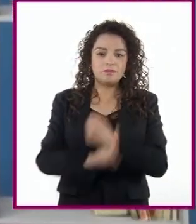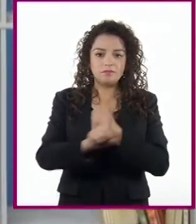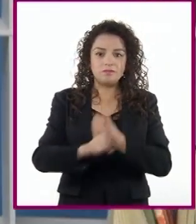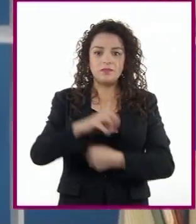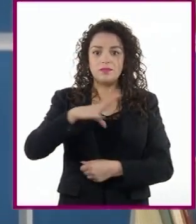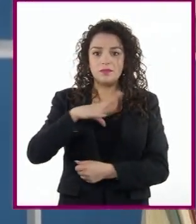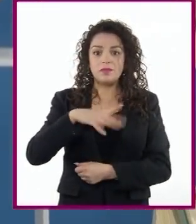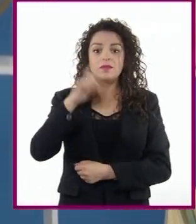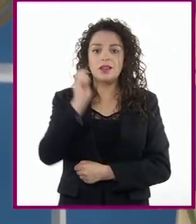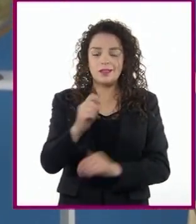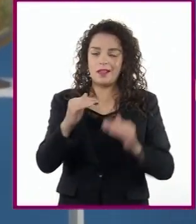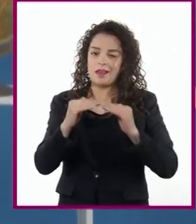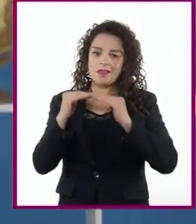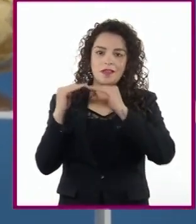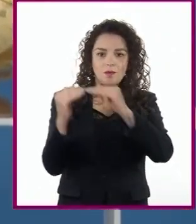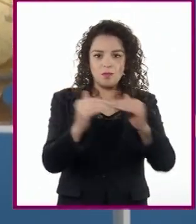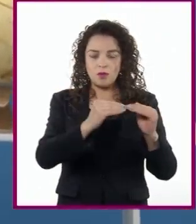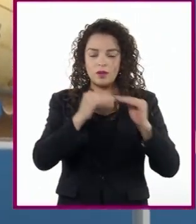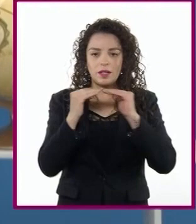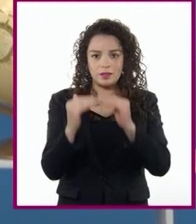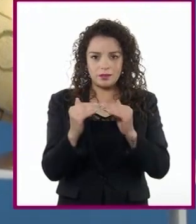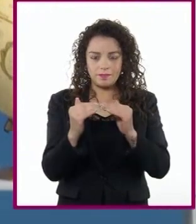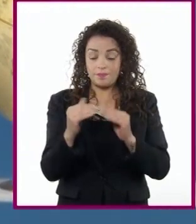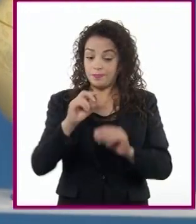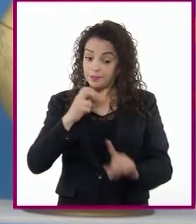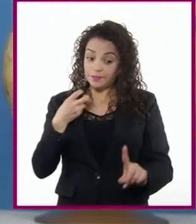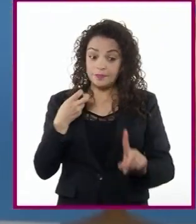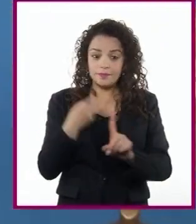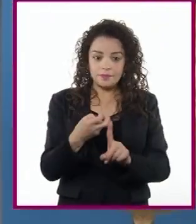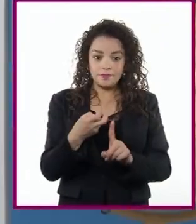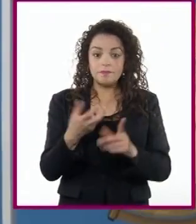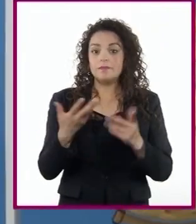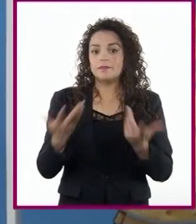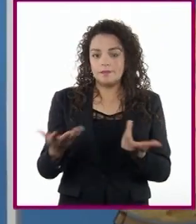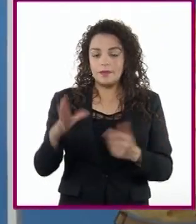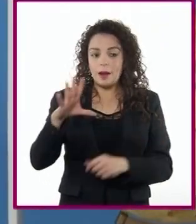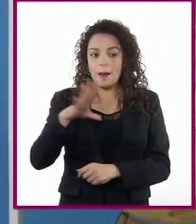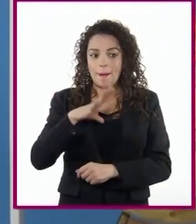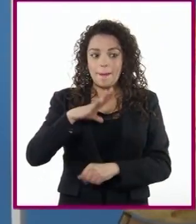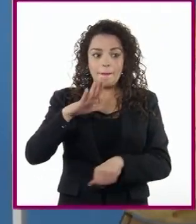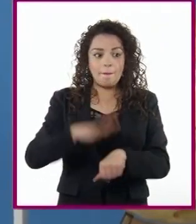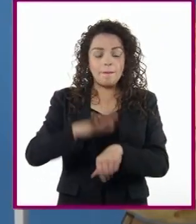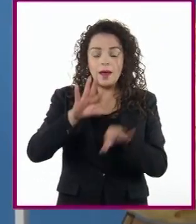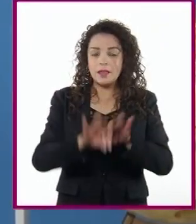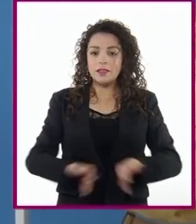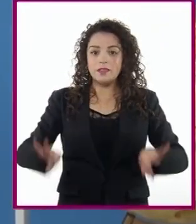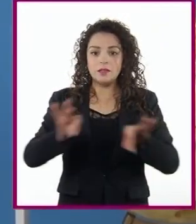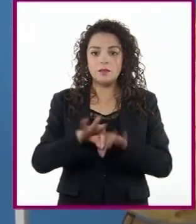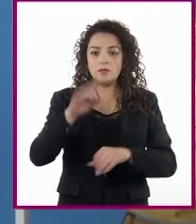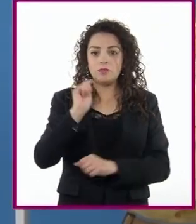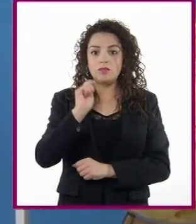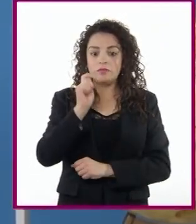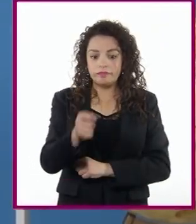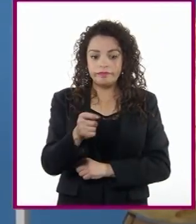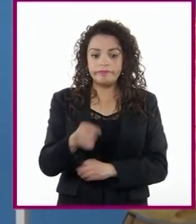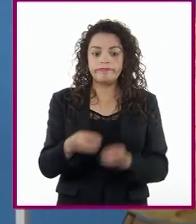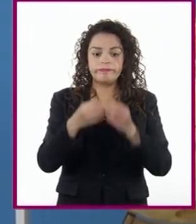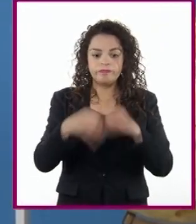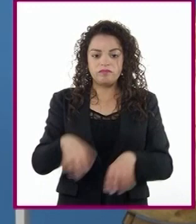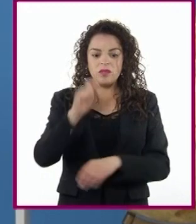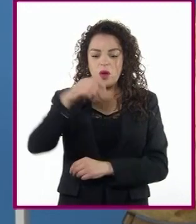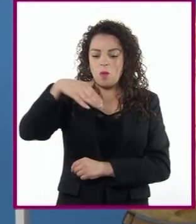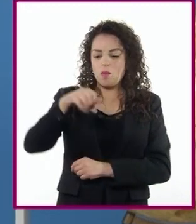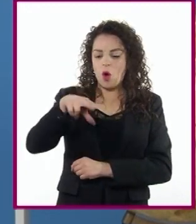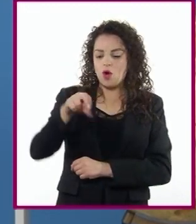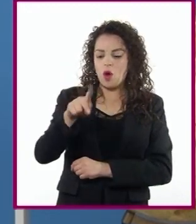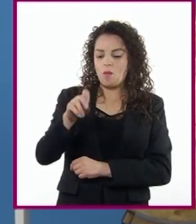atraviesa la democracia, dentro de los cuales se presentan de manera prioritaria la pérdida del monopolio de la fuerza y de la ley, la